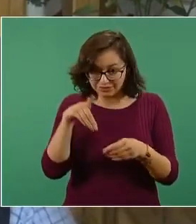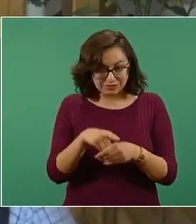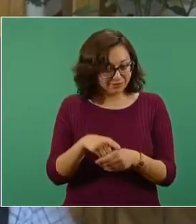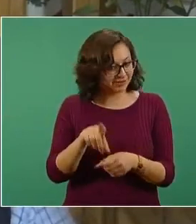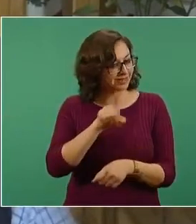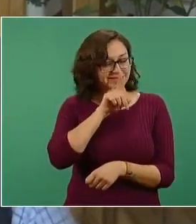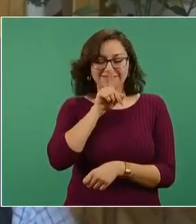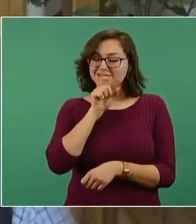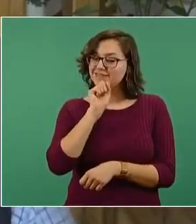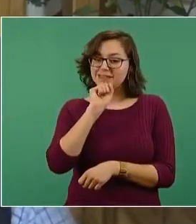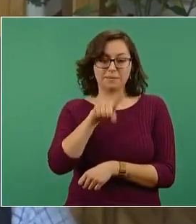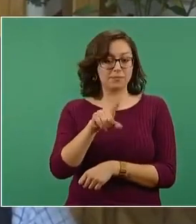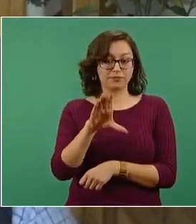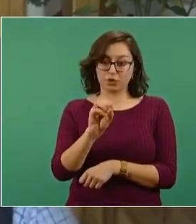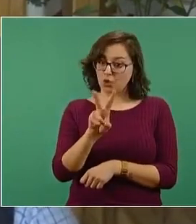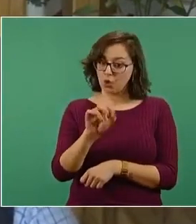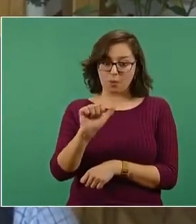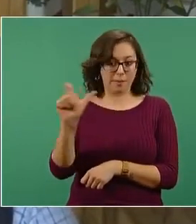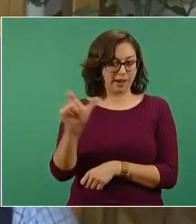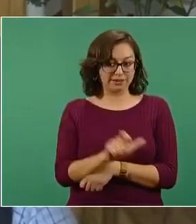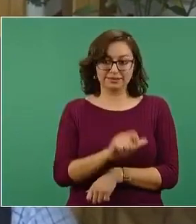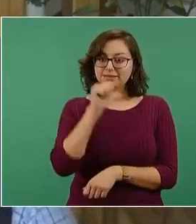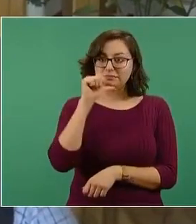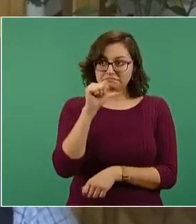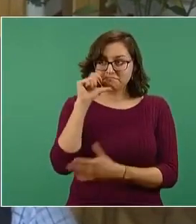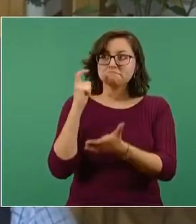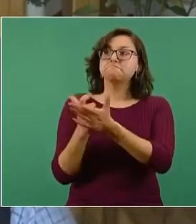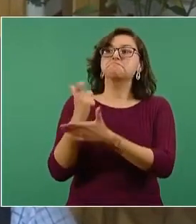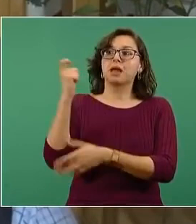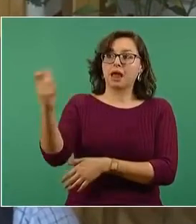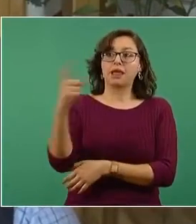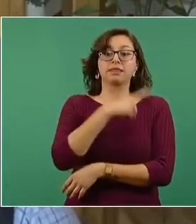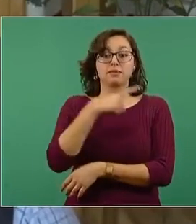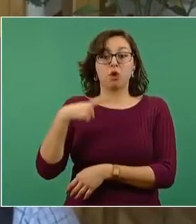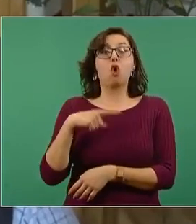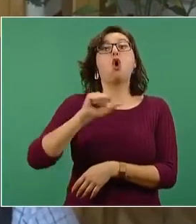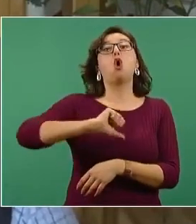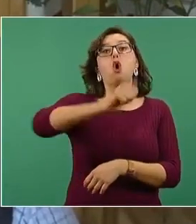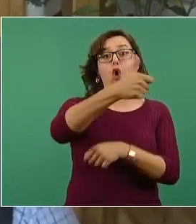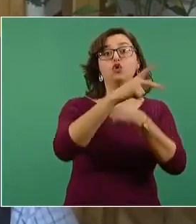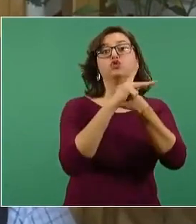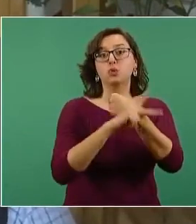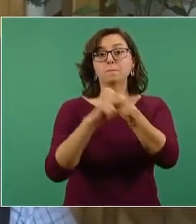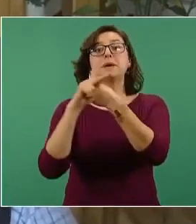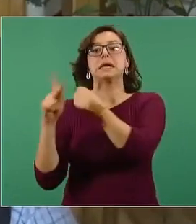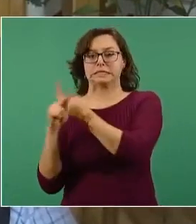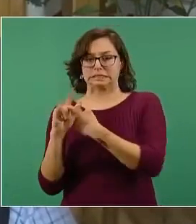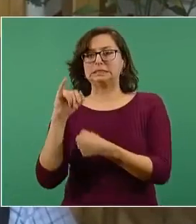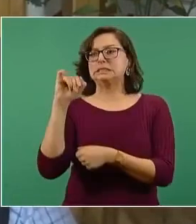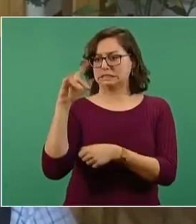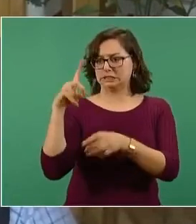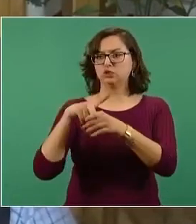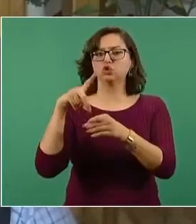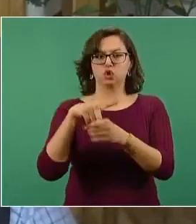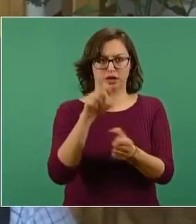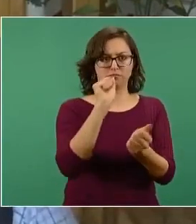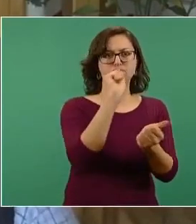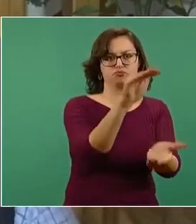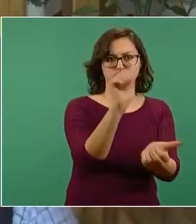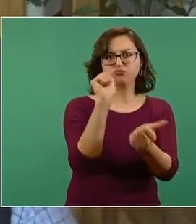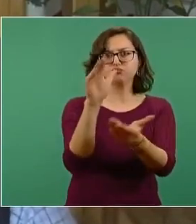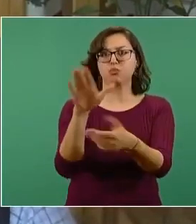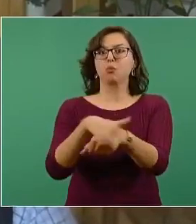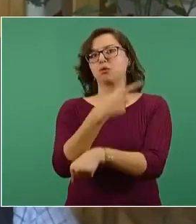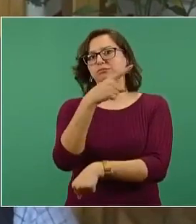de donación, al menos no para México, porque México no está entre el grupo de países que califican para donación. Recordemos que la